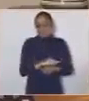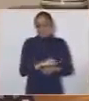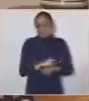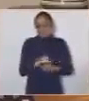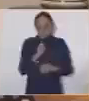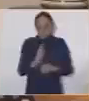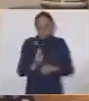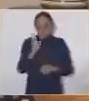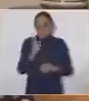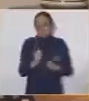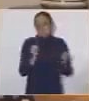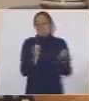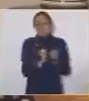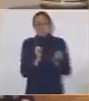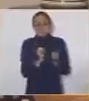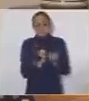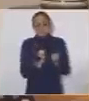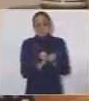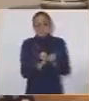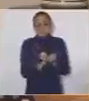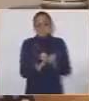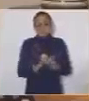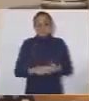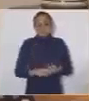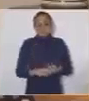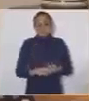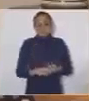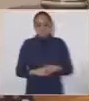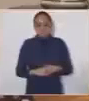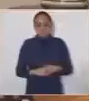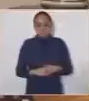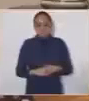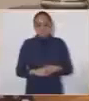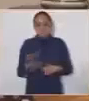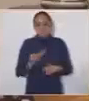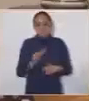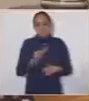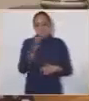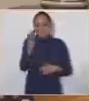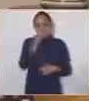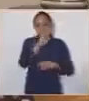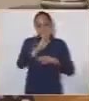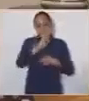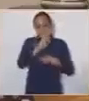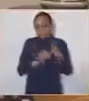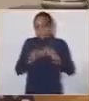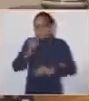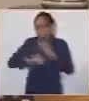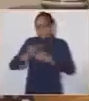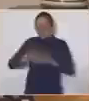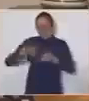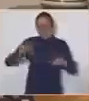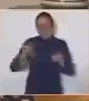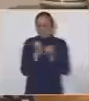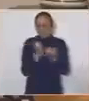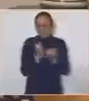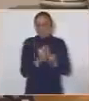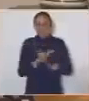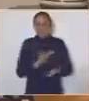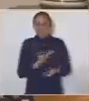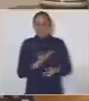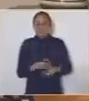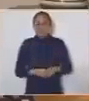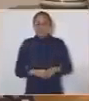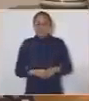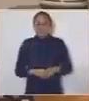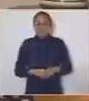simulaciones, eran operaciones falsas, todo, no hay excepciones. Así es que